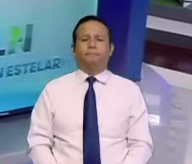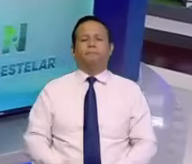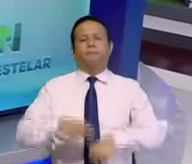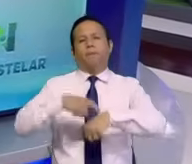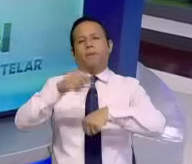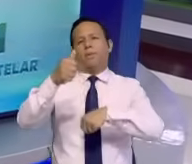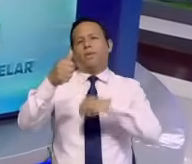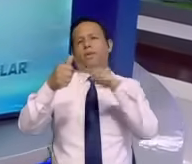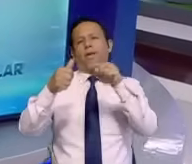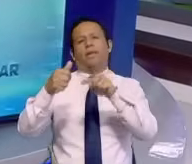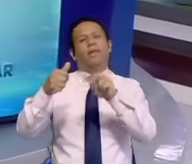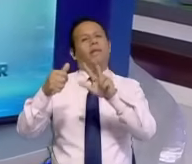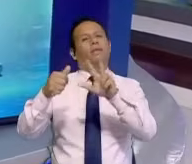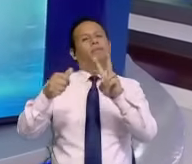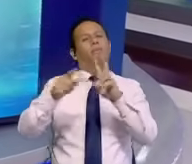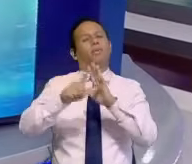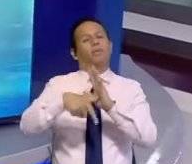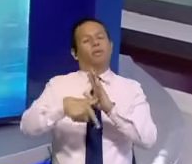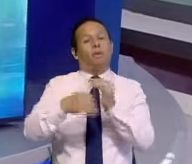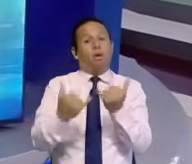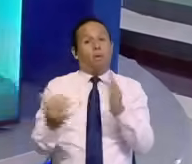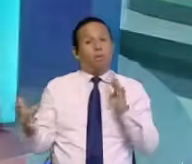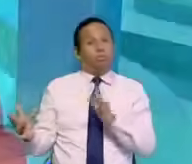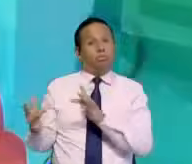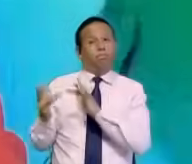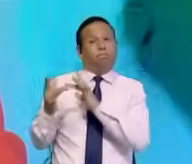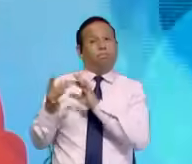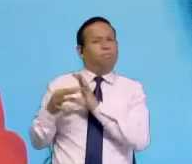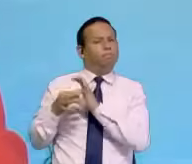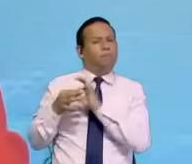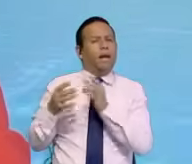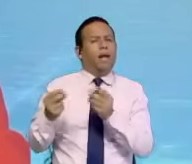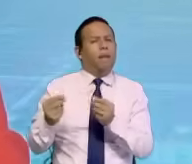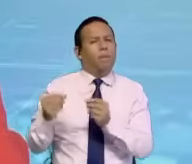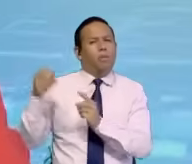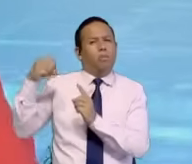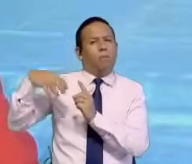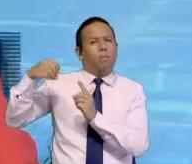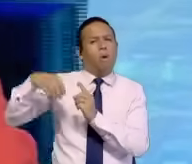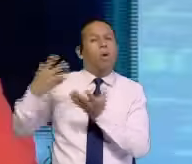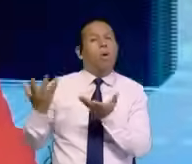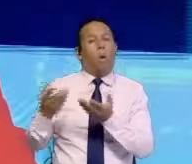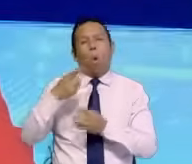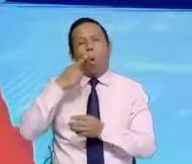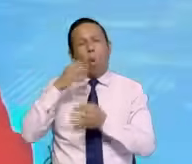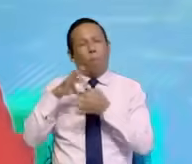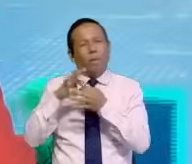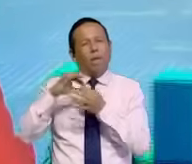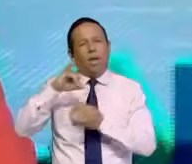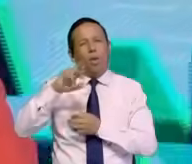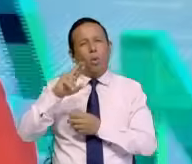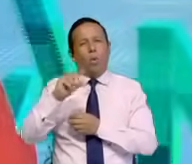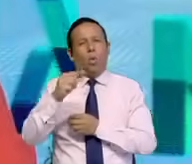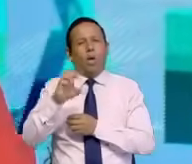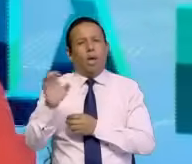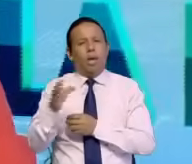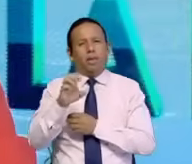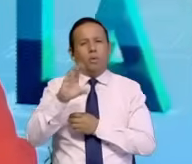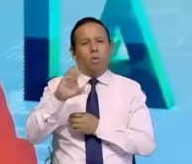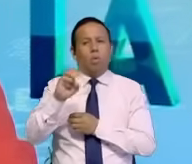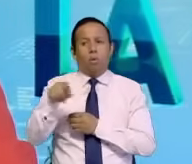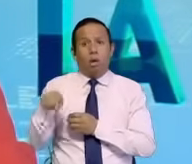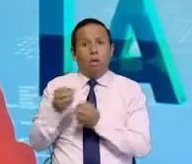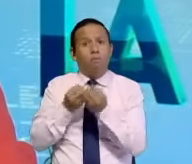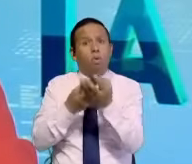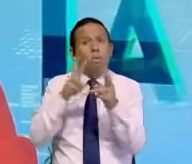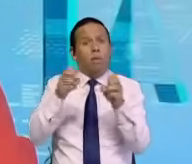22 horas con 32 minutos y nos enlazamos rápidamente en vivo con Jorge Escobar, quien nos tiene el reporte de un nuevo hecho criminal en Guayaquil.